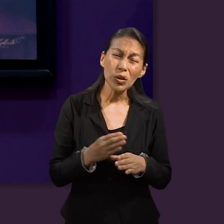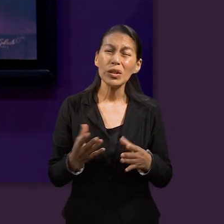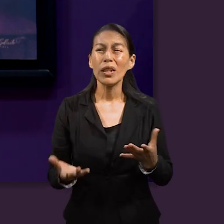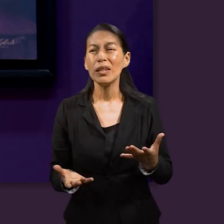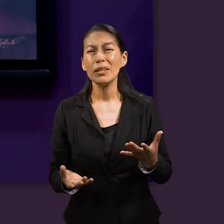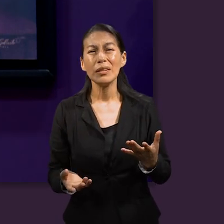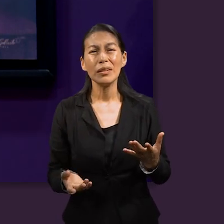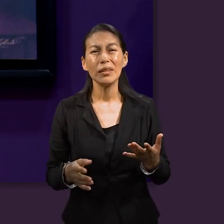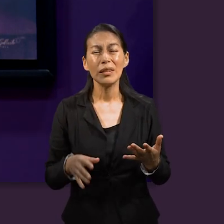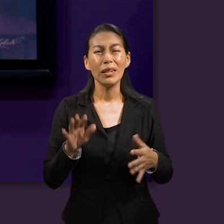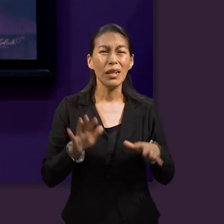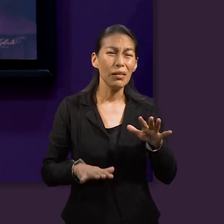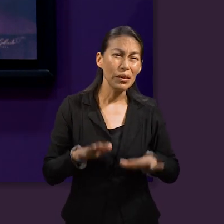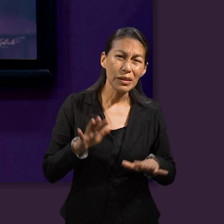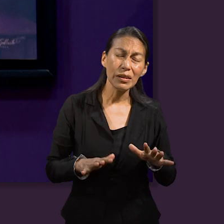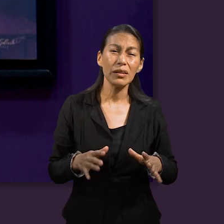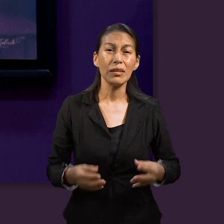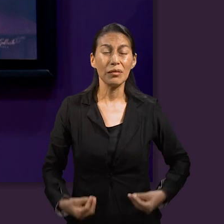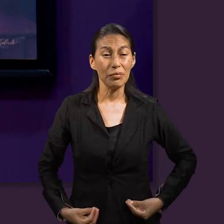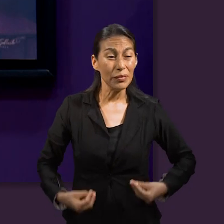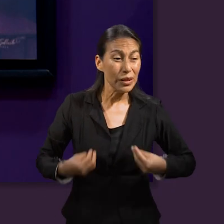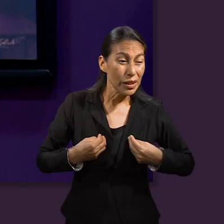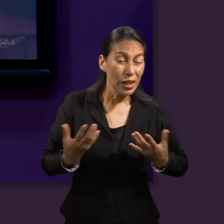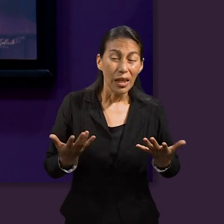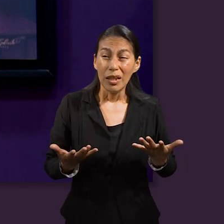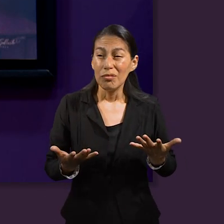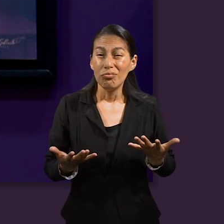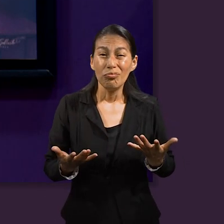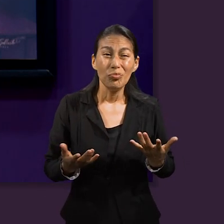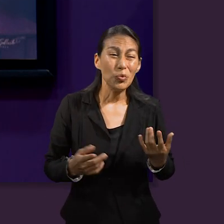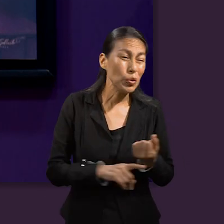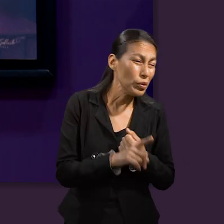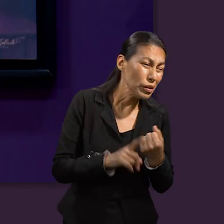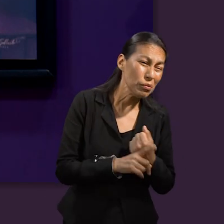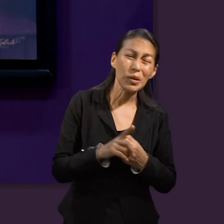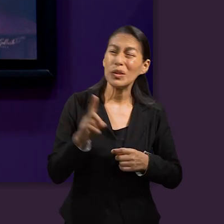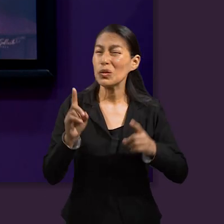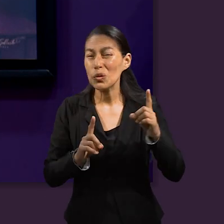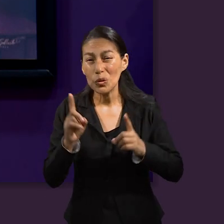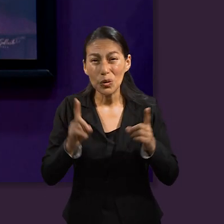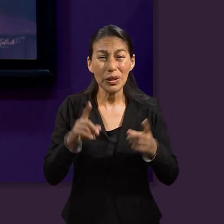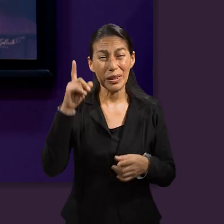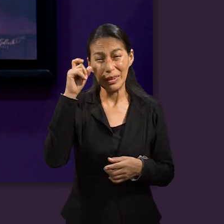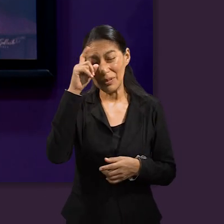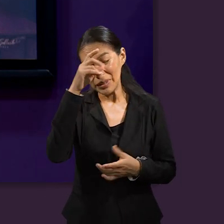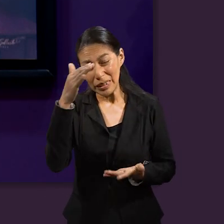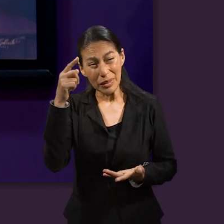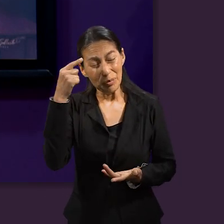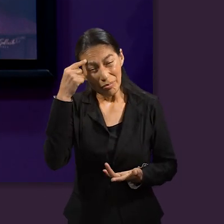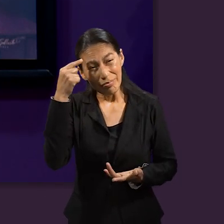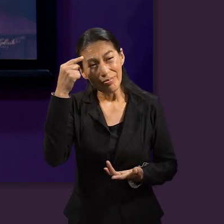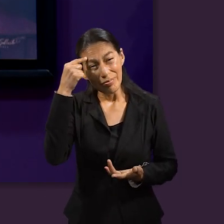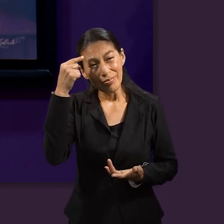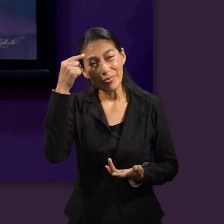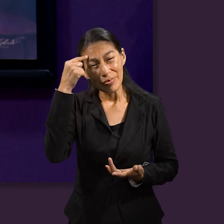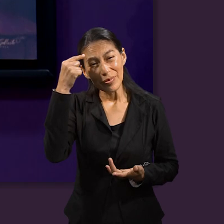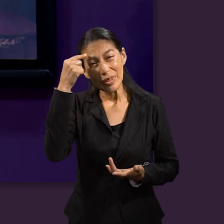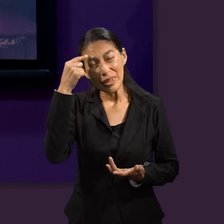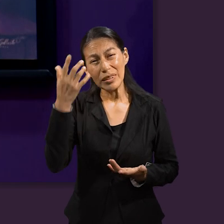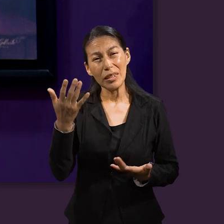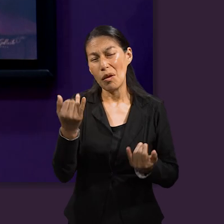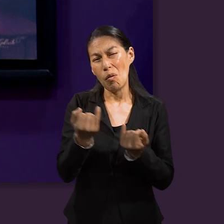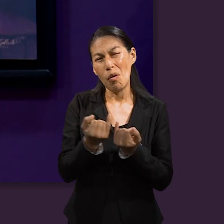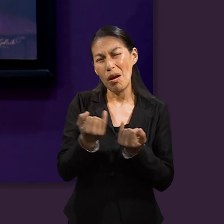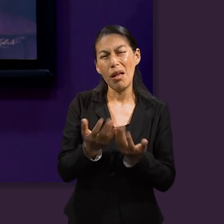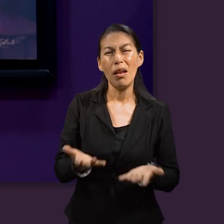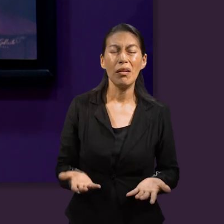en las que nuestra vida tiene alguna duda tiene algún problema algún pendiente como en este caso